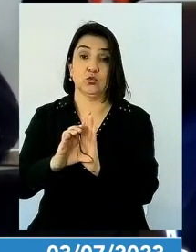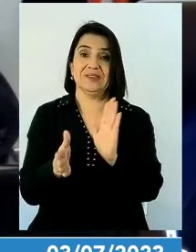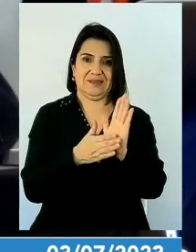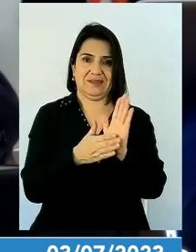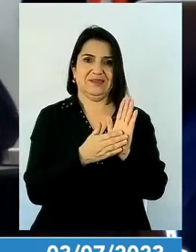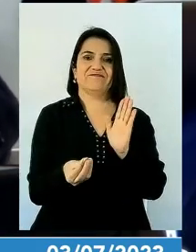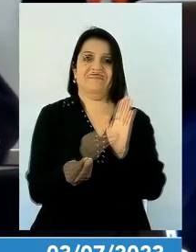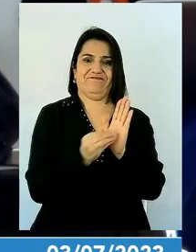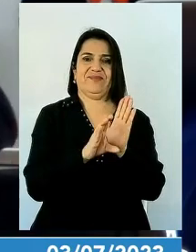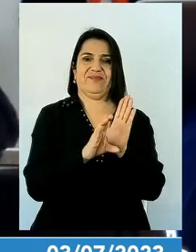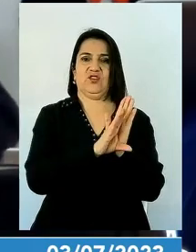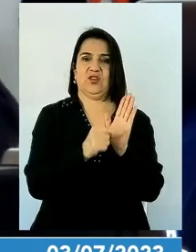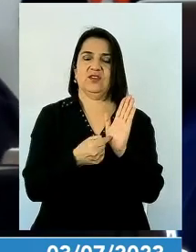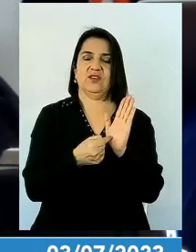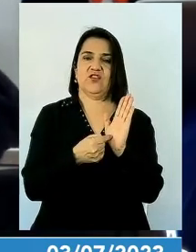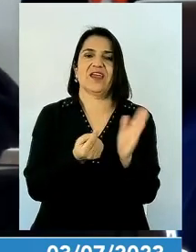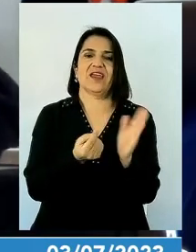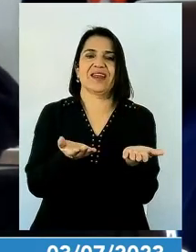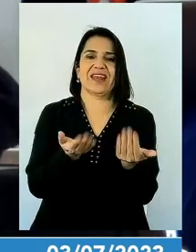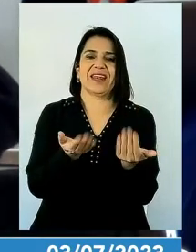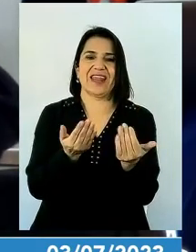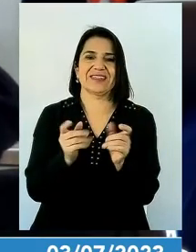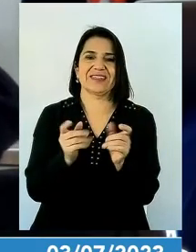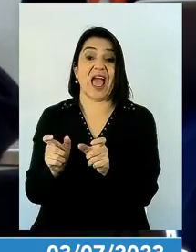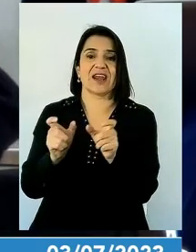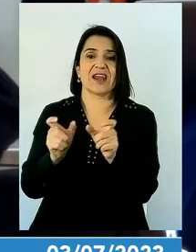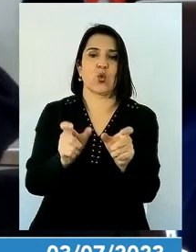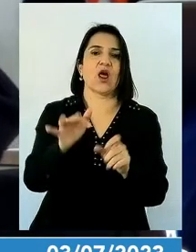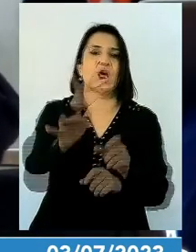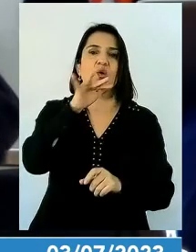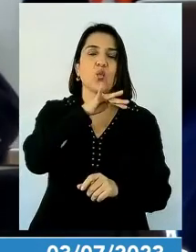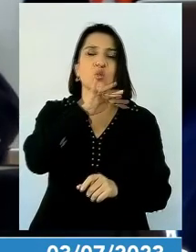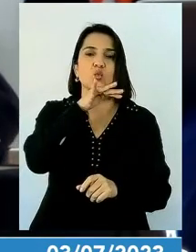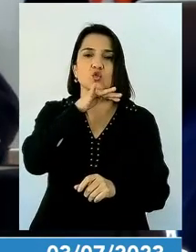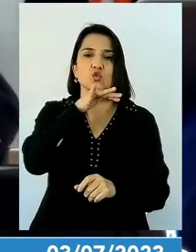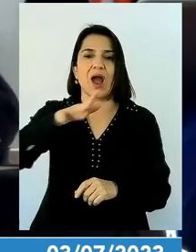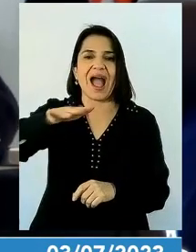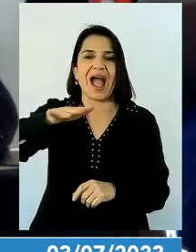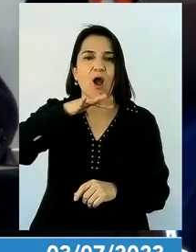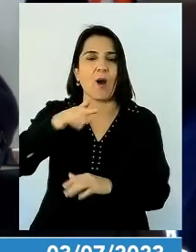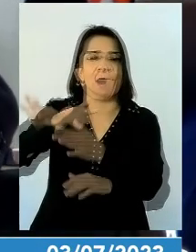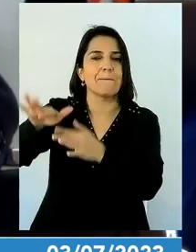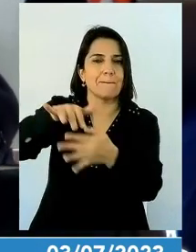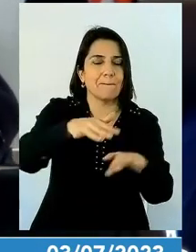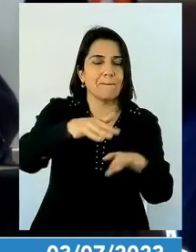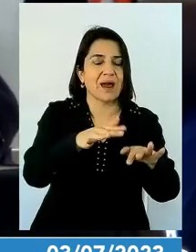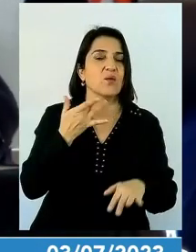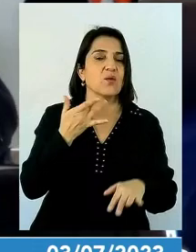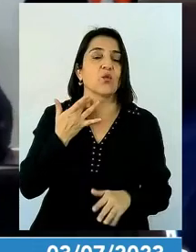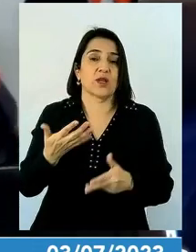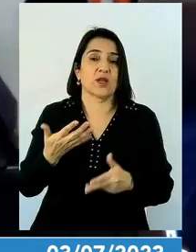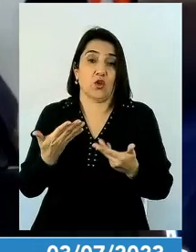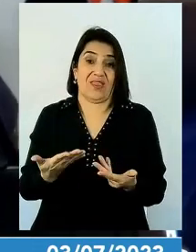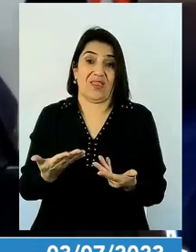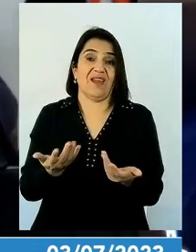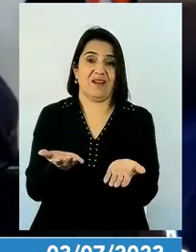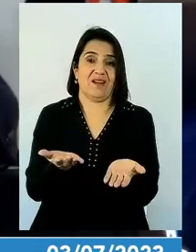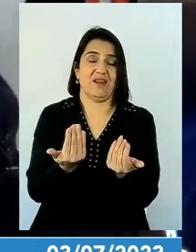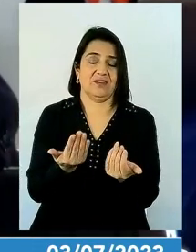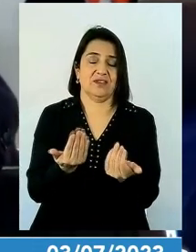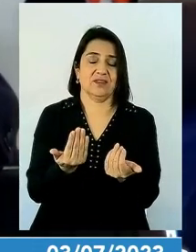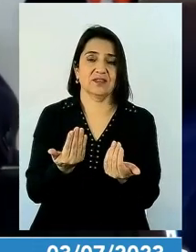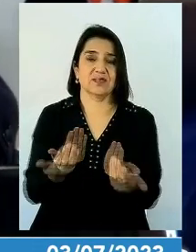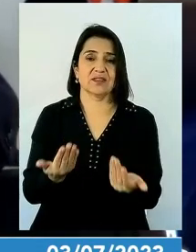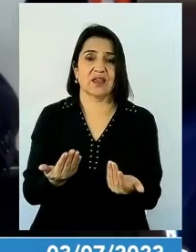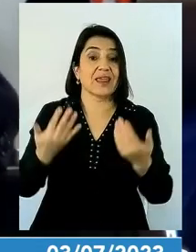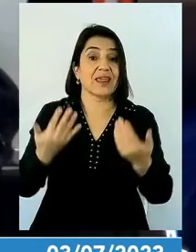la necesidad de regular el uso de agua de mar. ¿Ah? Porque hoy día la vamos a necesitar, ya se está utilizando,